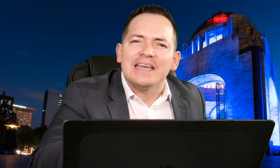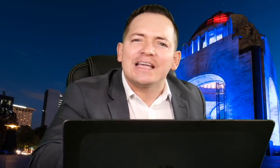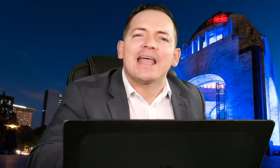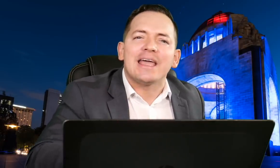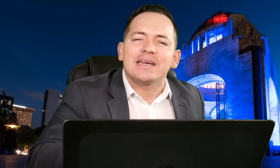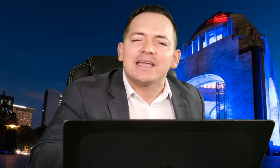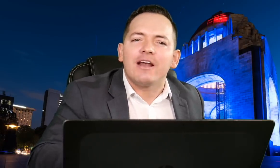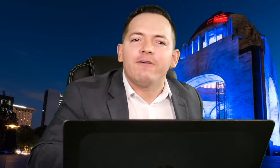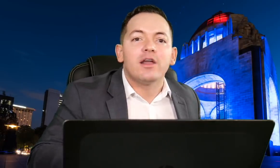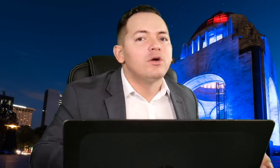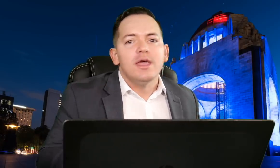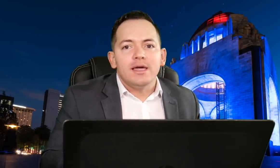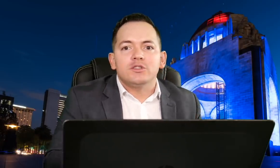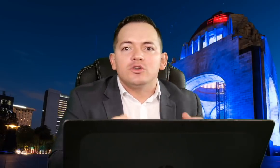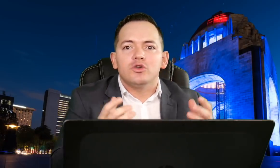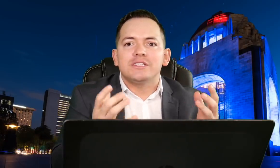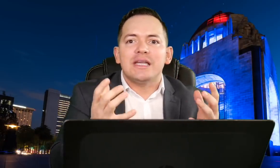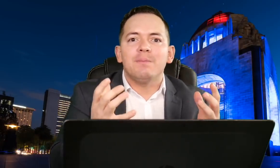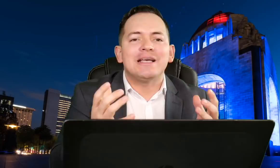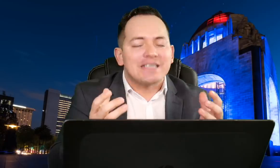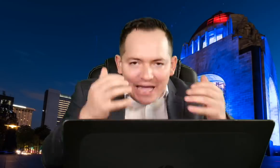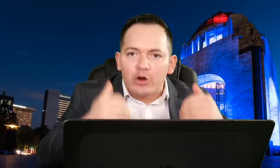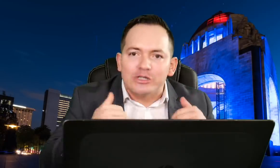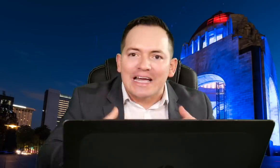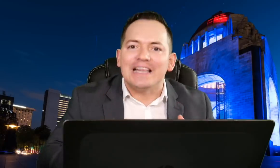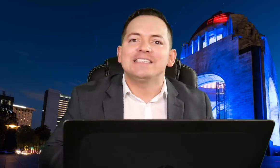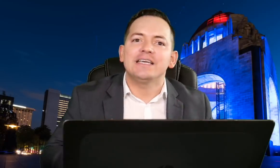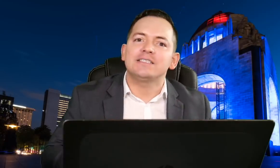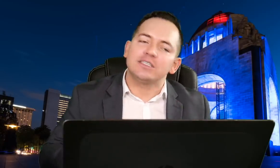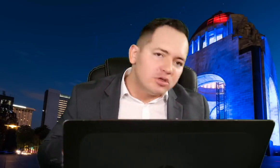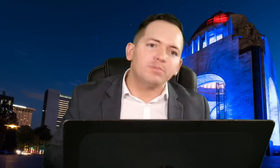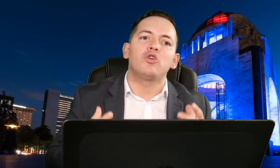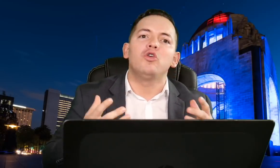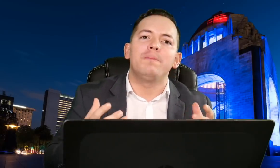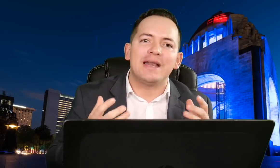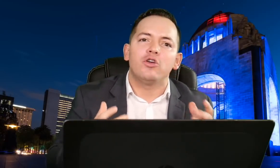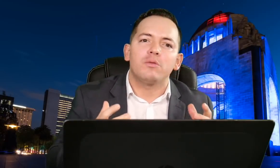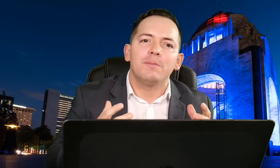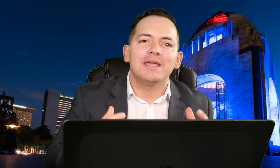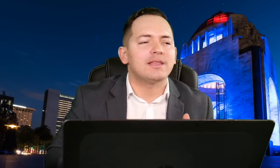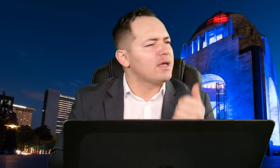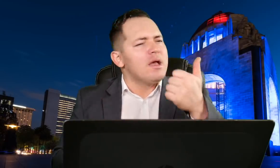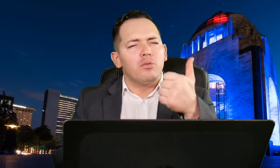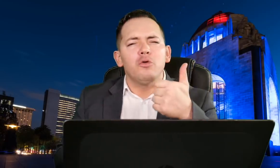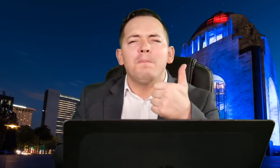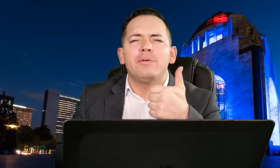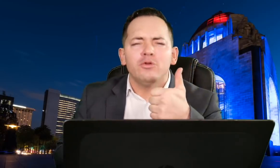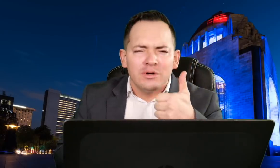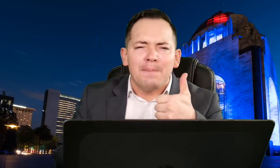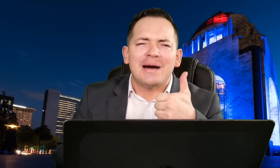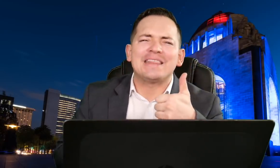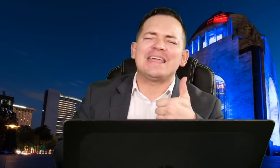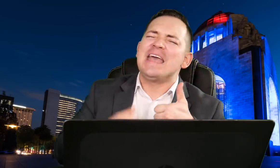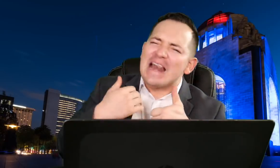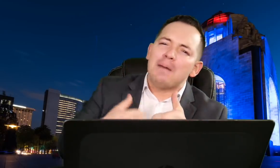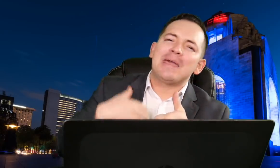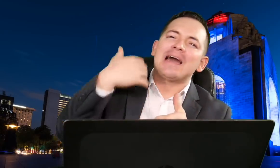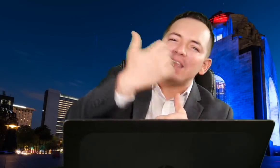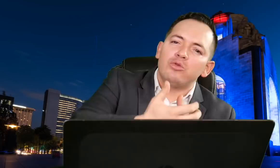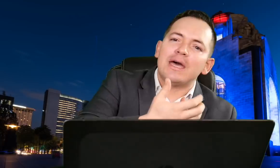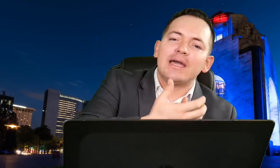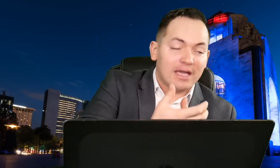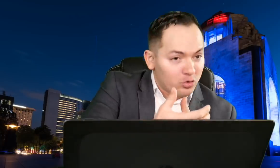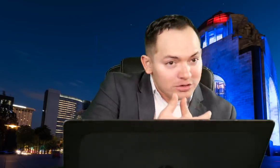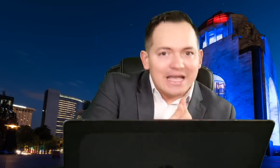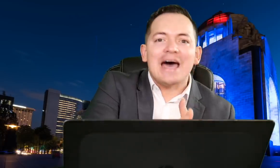de manera directa enrique alfaro estos dos temas que a los jalicienses nos preocupan enormemente por una parte la